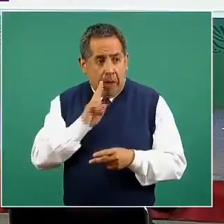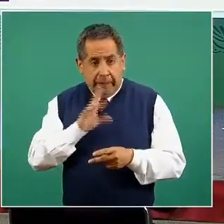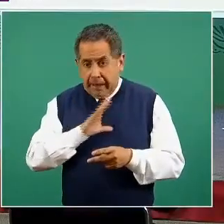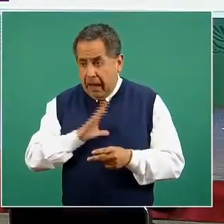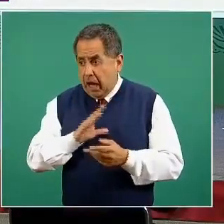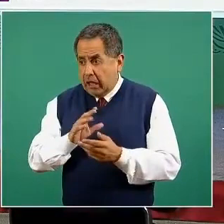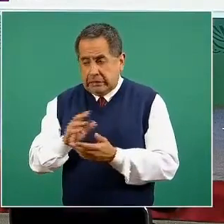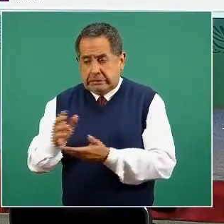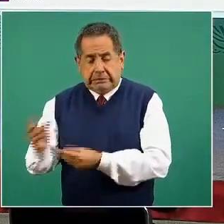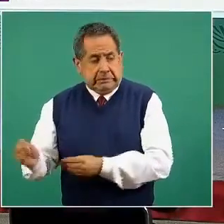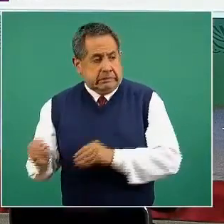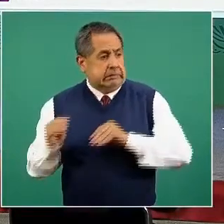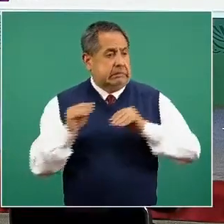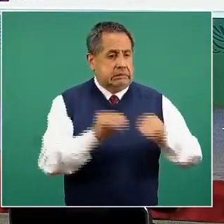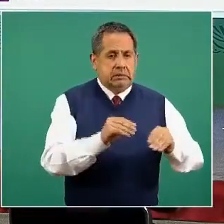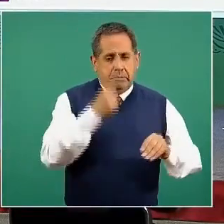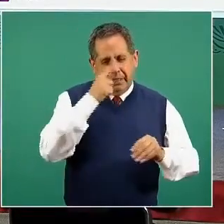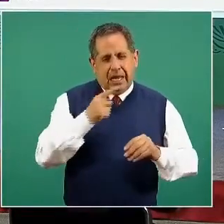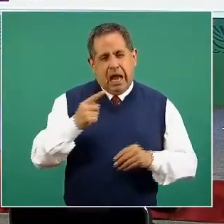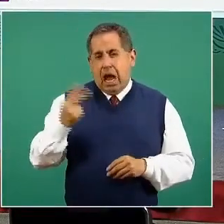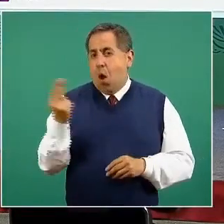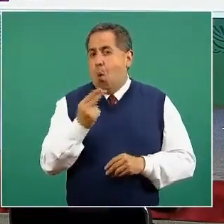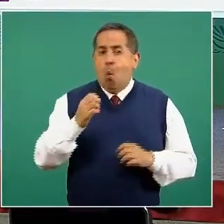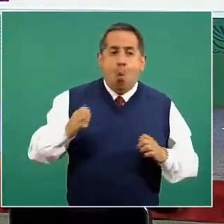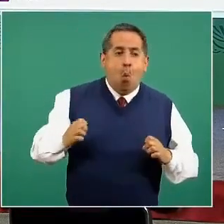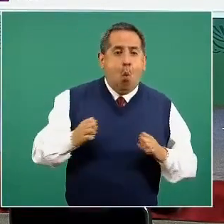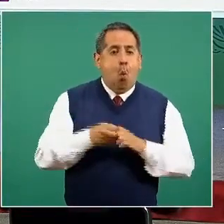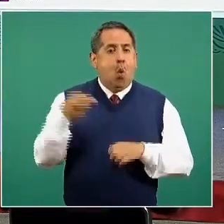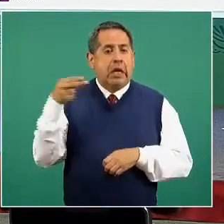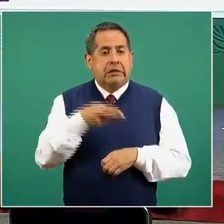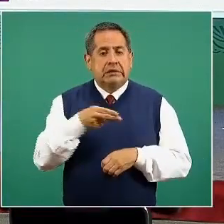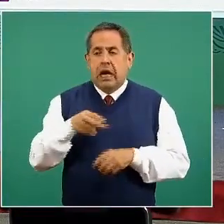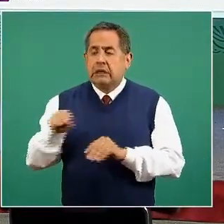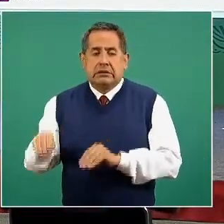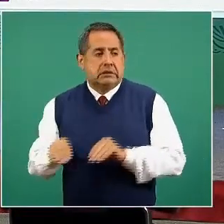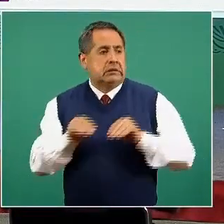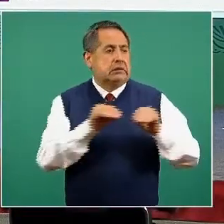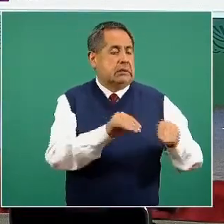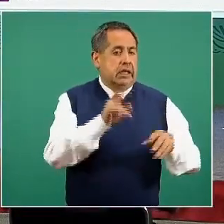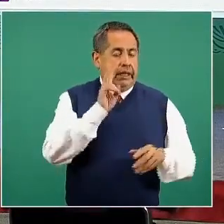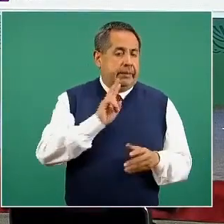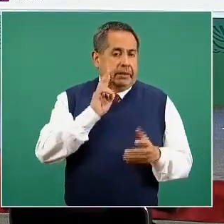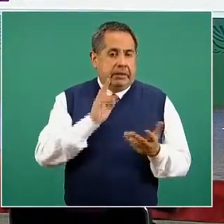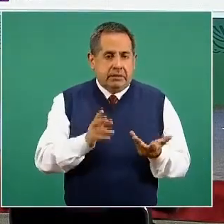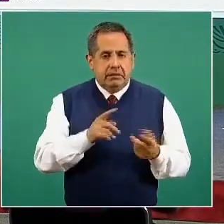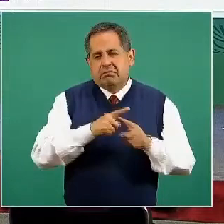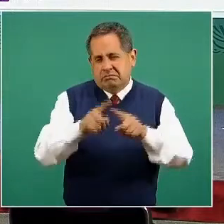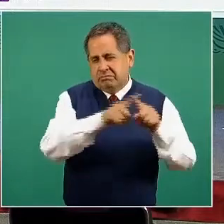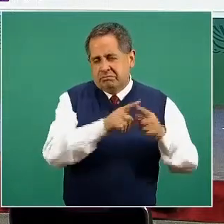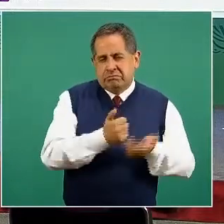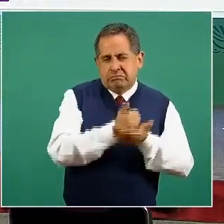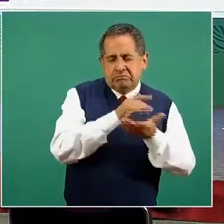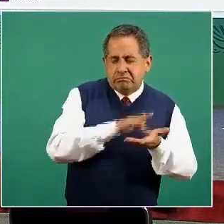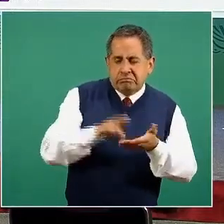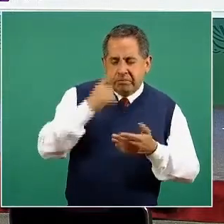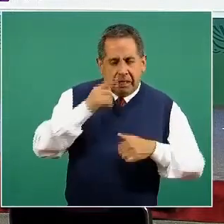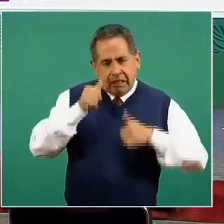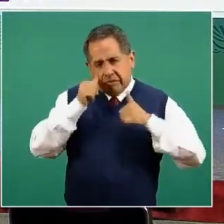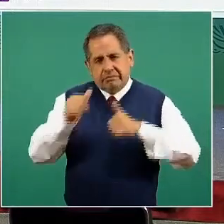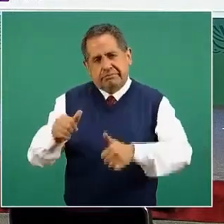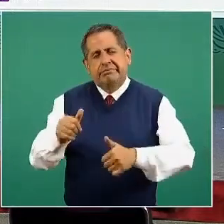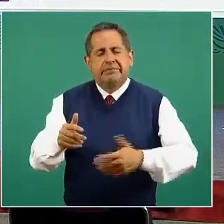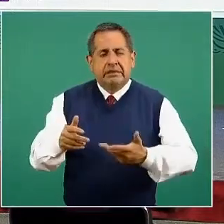coordinación con los centros reguladores de urgencias médicas y otras dependencias diarias que coadyuvan en la atención